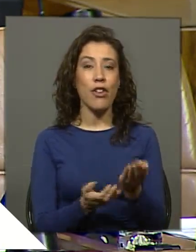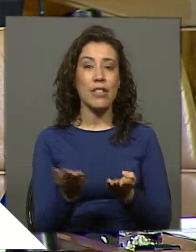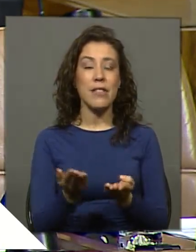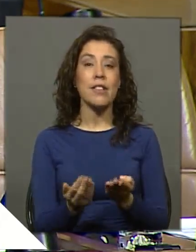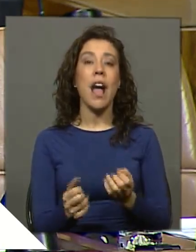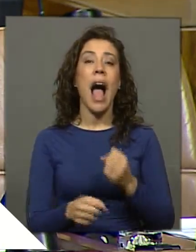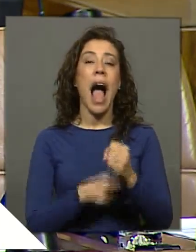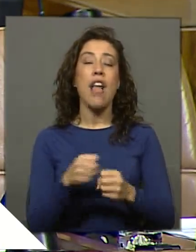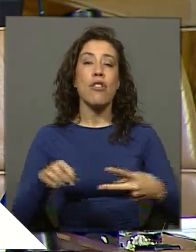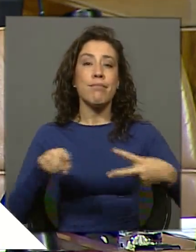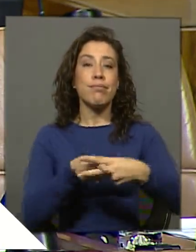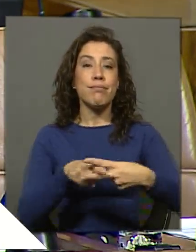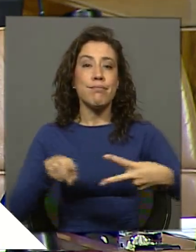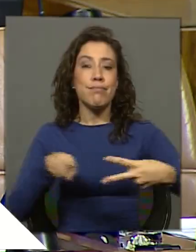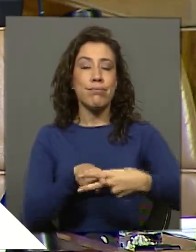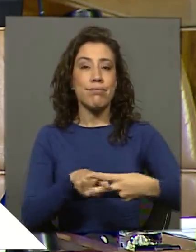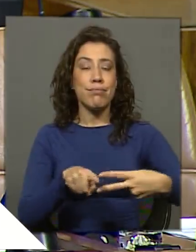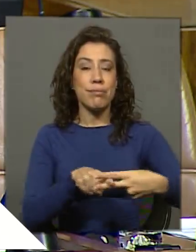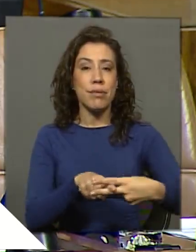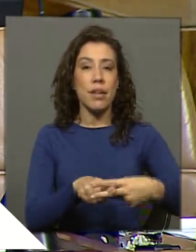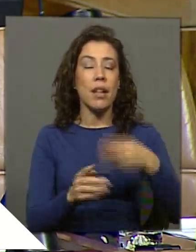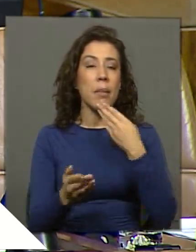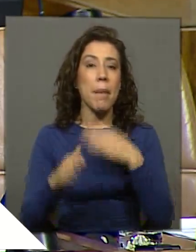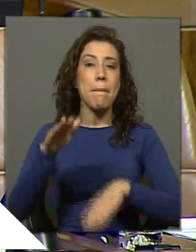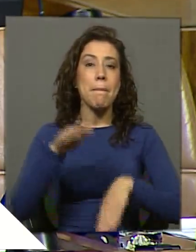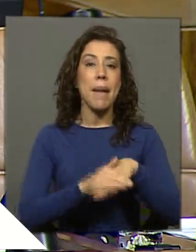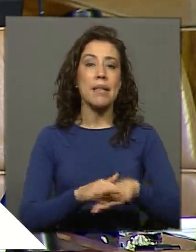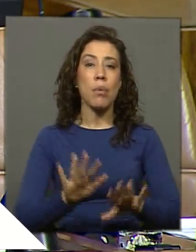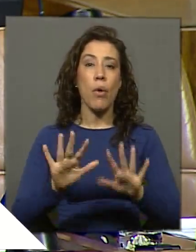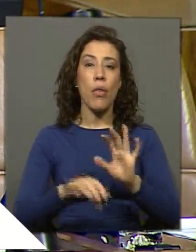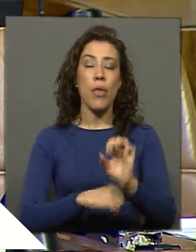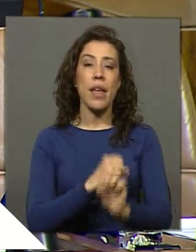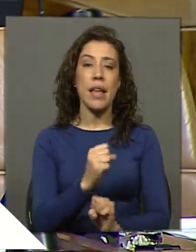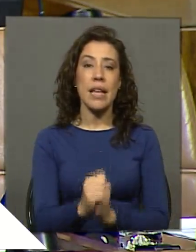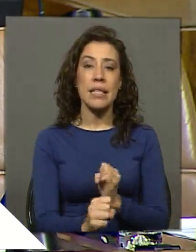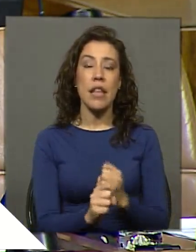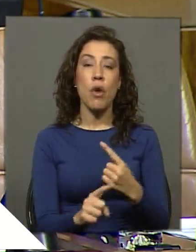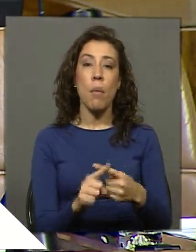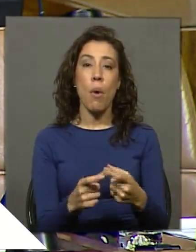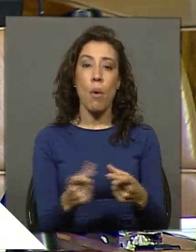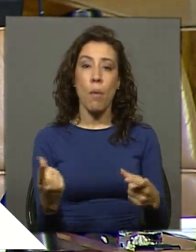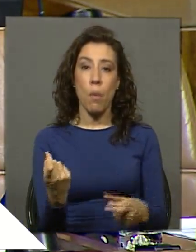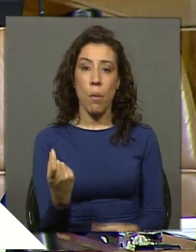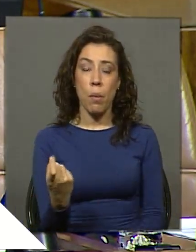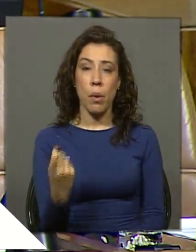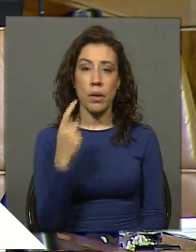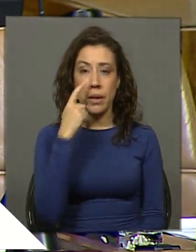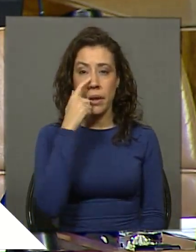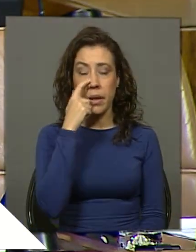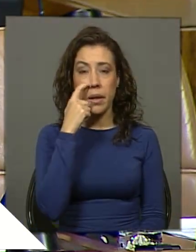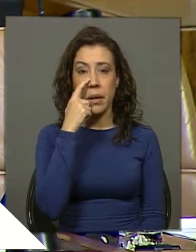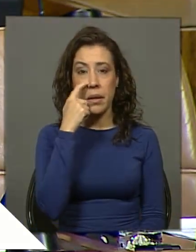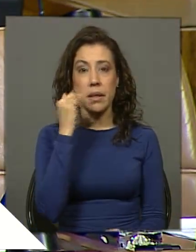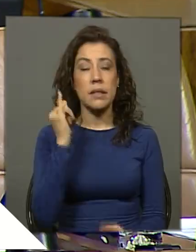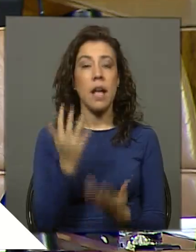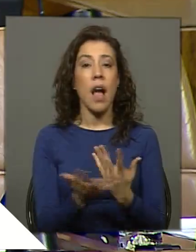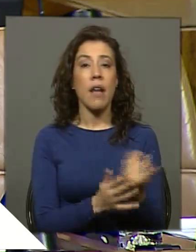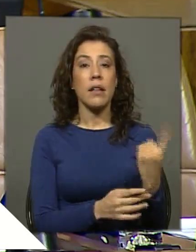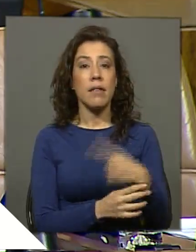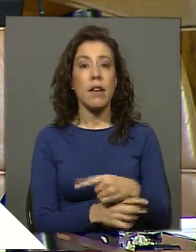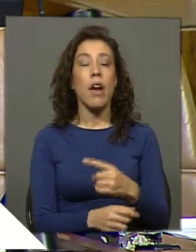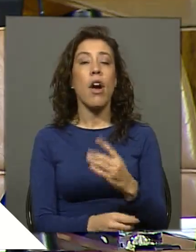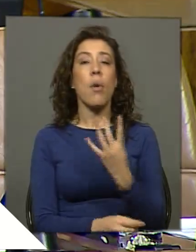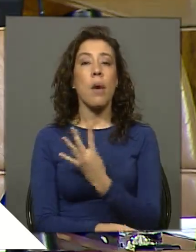discontinuos así como un máximo de hasta 10 años a honorarios siempre que se tuviera una jornada de